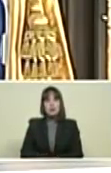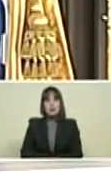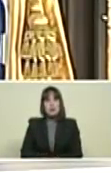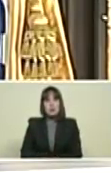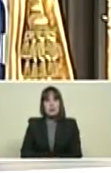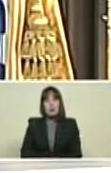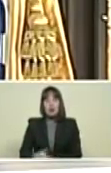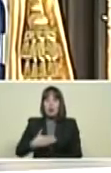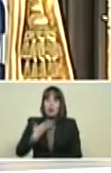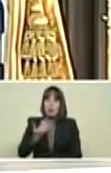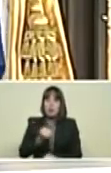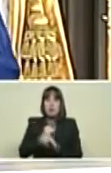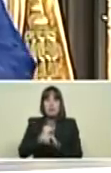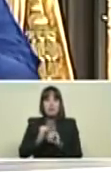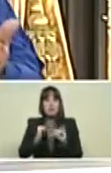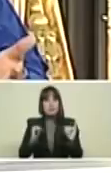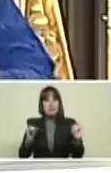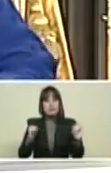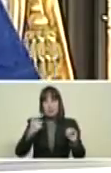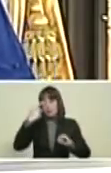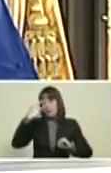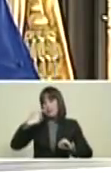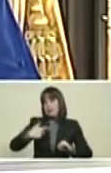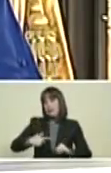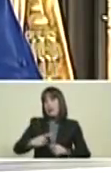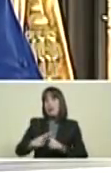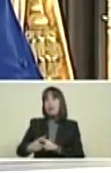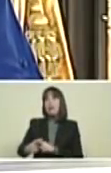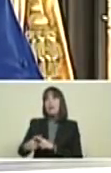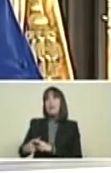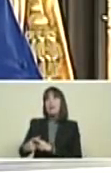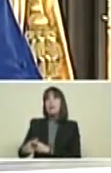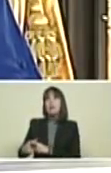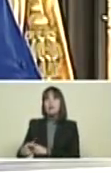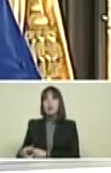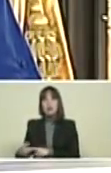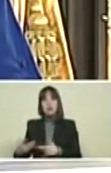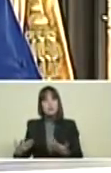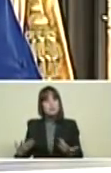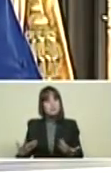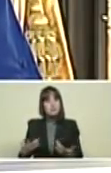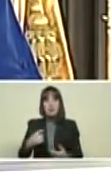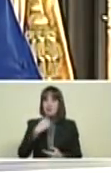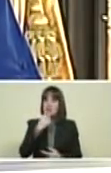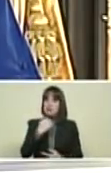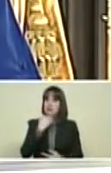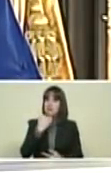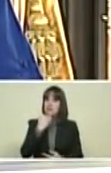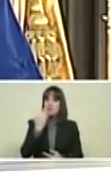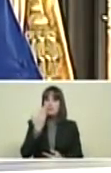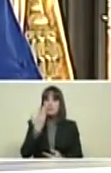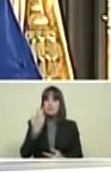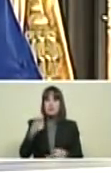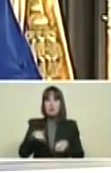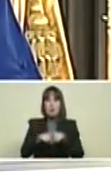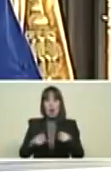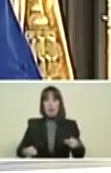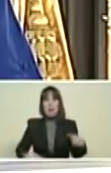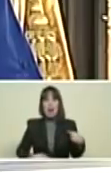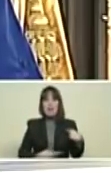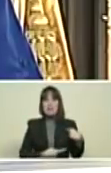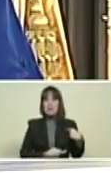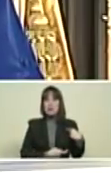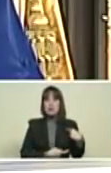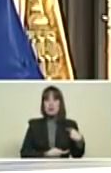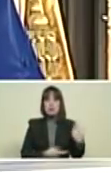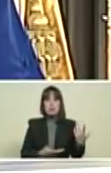pueden terminar en seres dependientes. Iba a decir una palabra dura, parásitos, pero no la quise